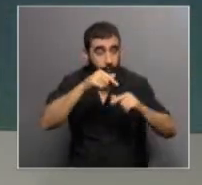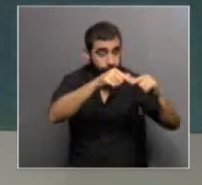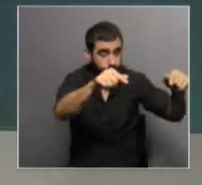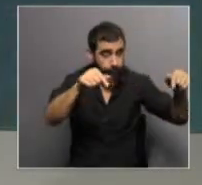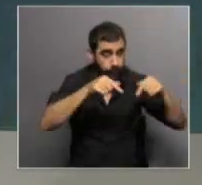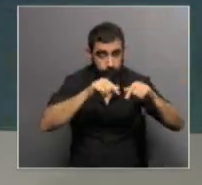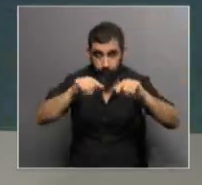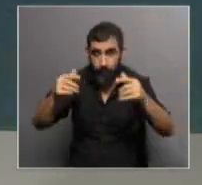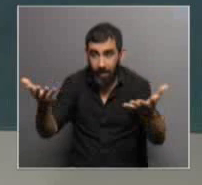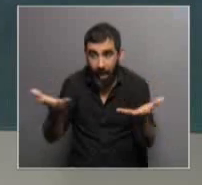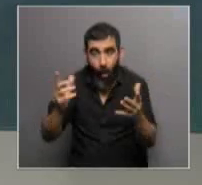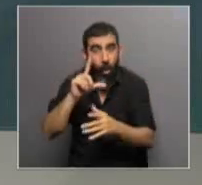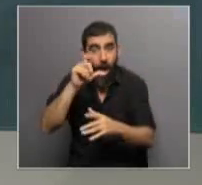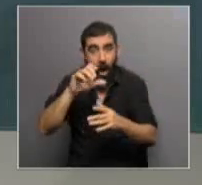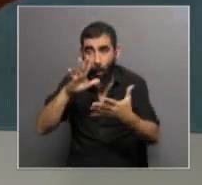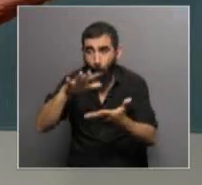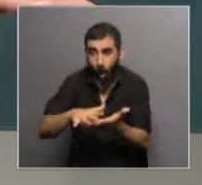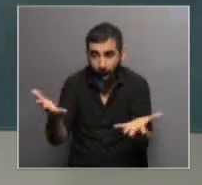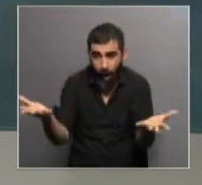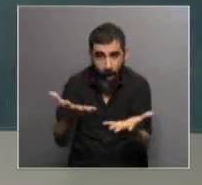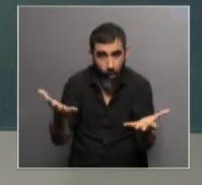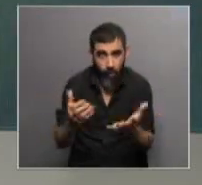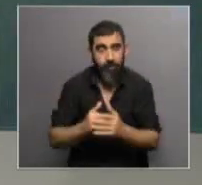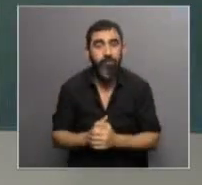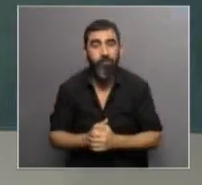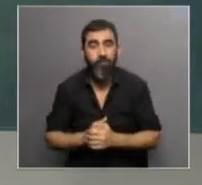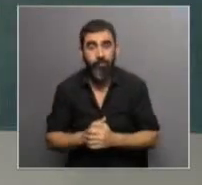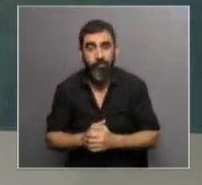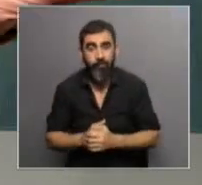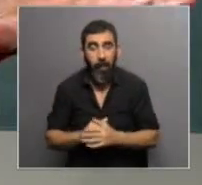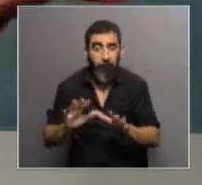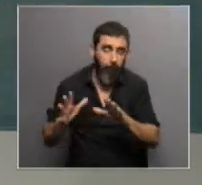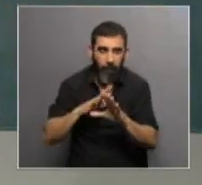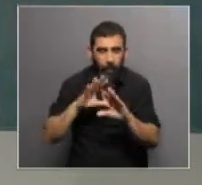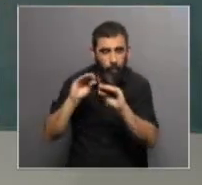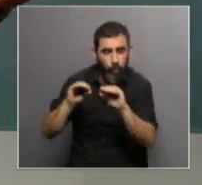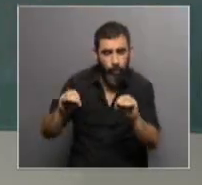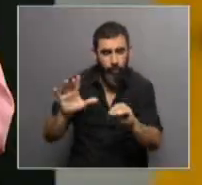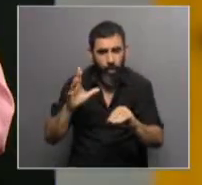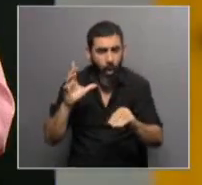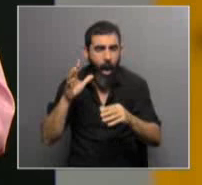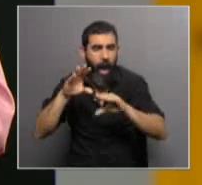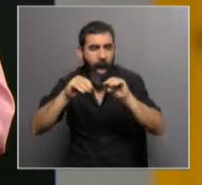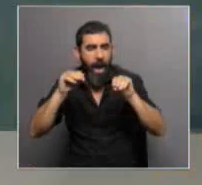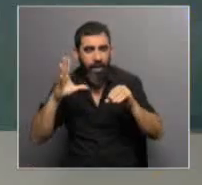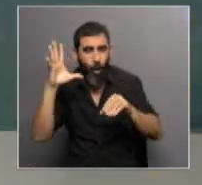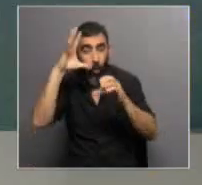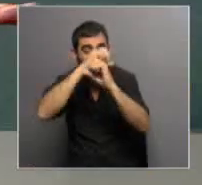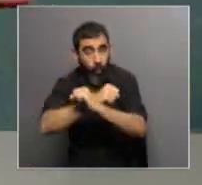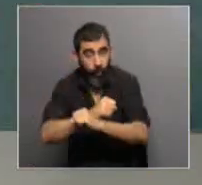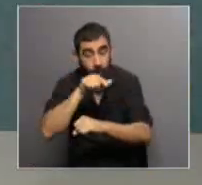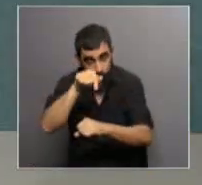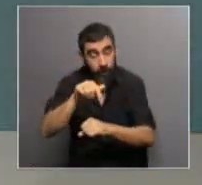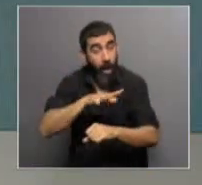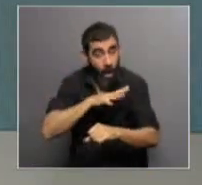ahora están en el agua no en esa parte cuando baja el mar queda una cosa que parece sucia pero que no es sucia salar bueno